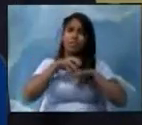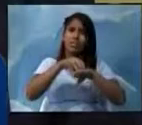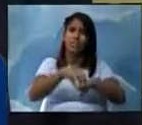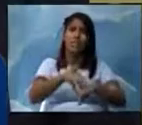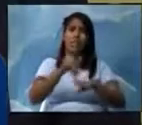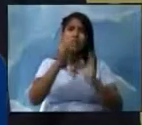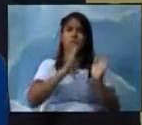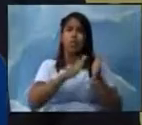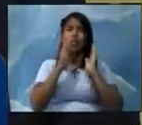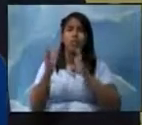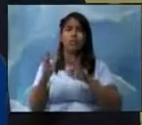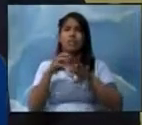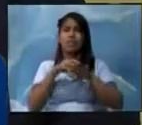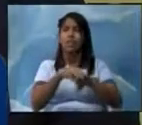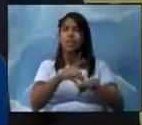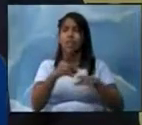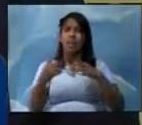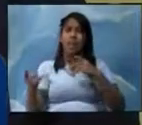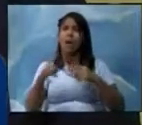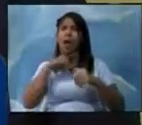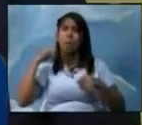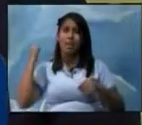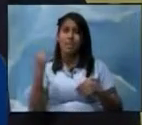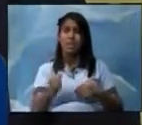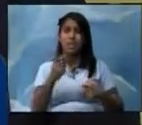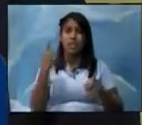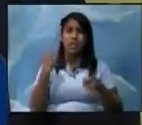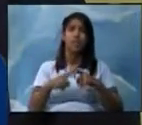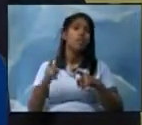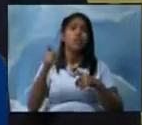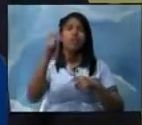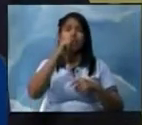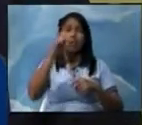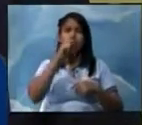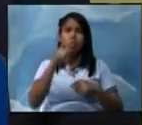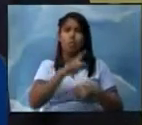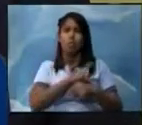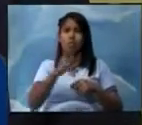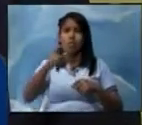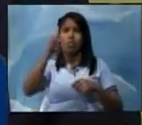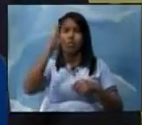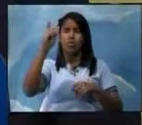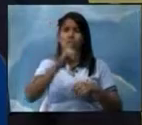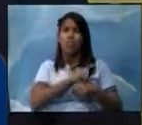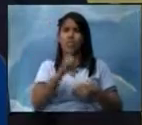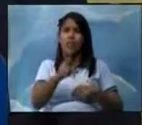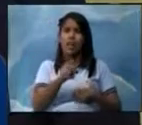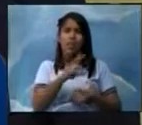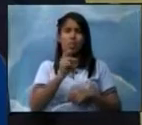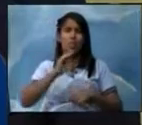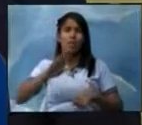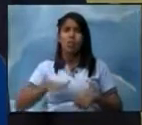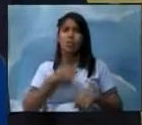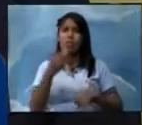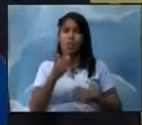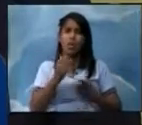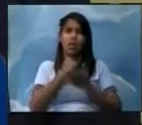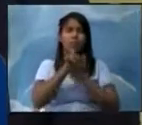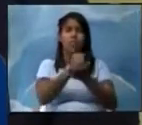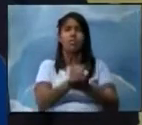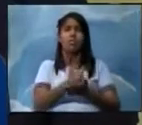a cabo y ordenar que se lleve a cabo la matanza de aquellos hombres los dioses de ellos no le pudieron